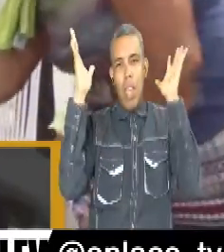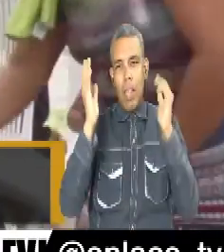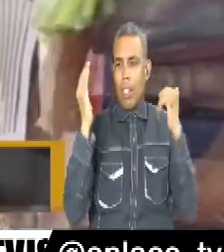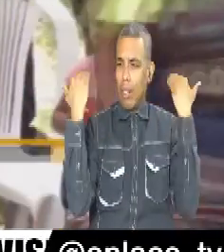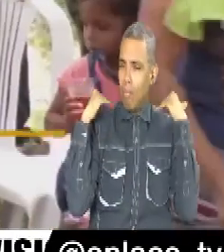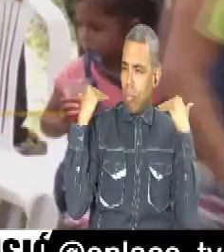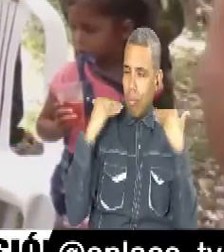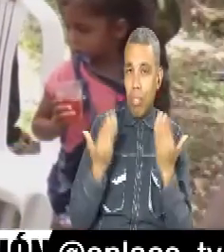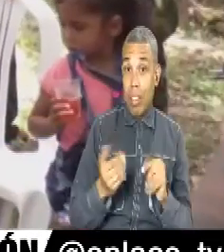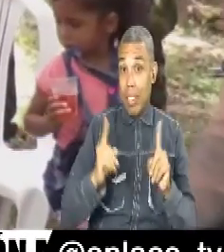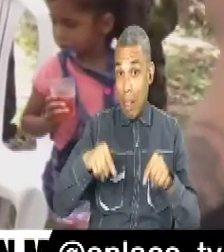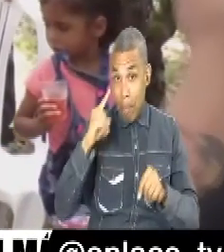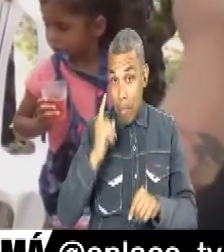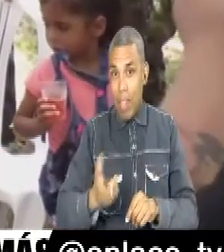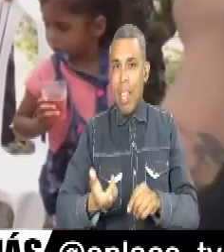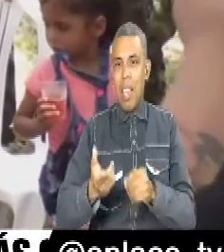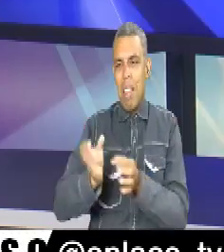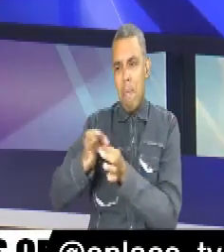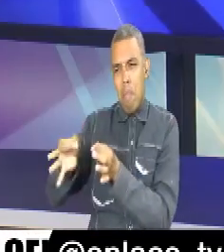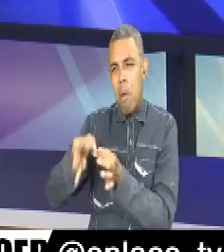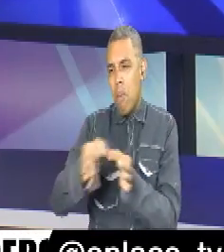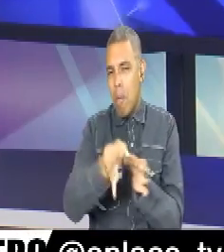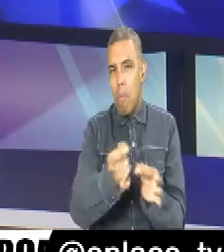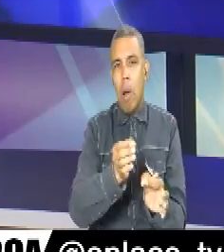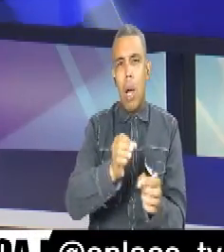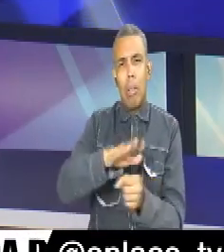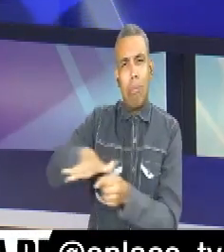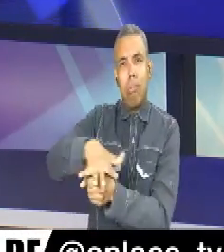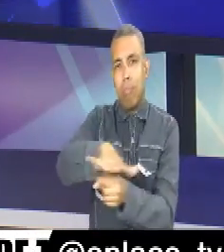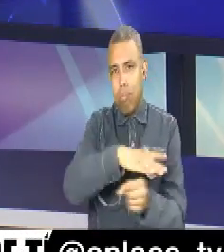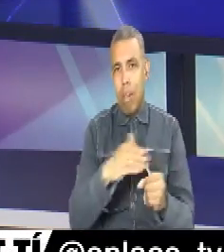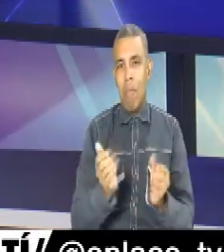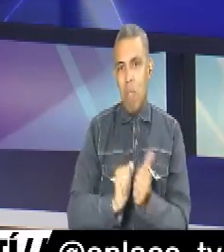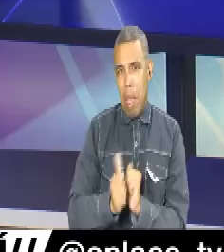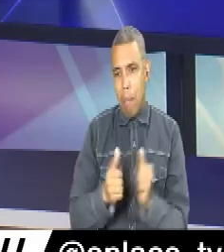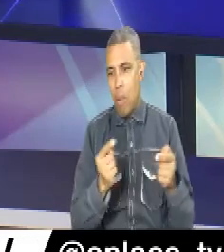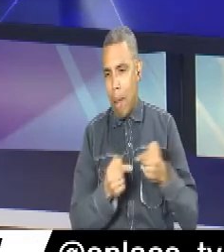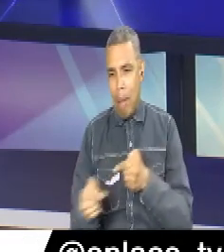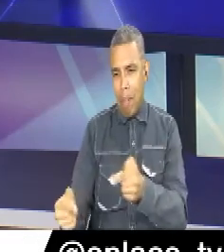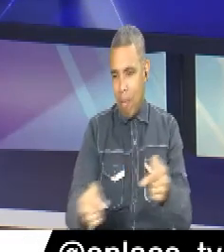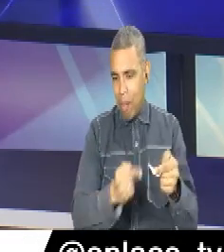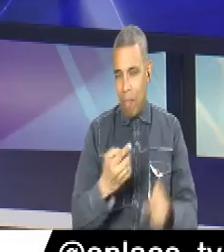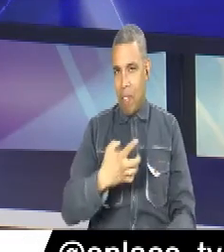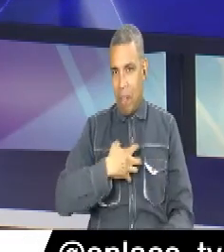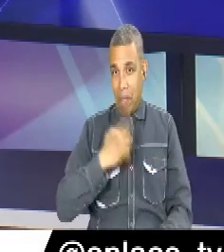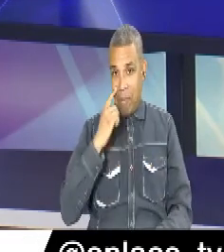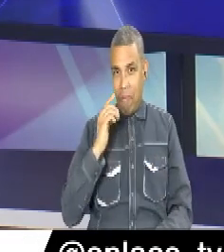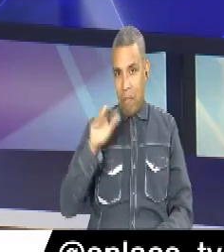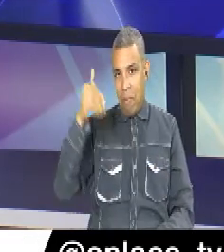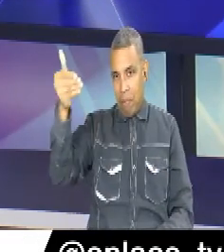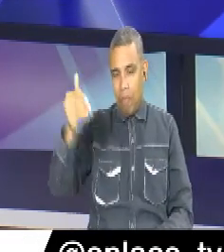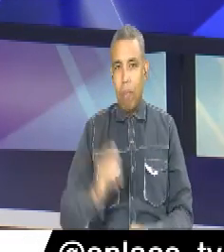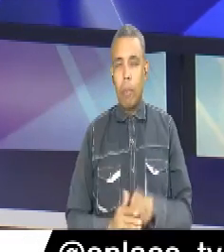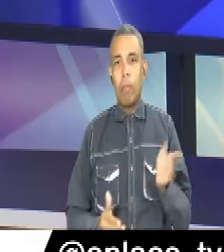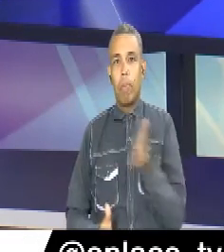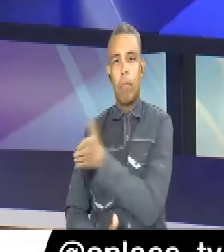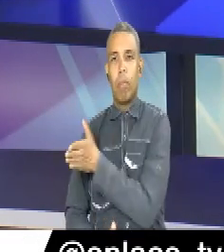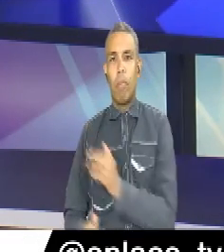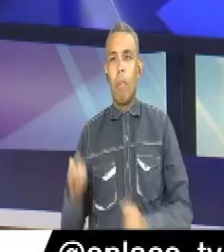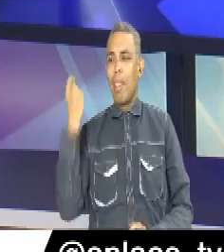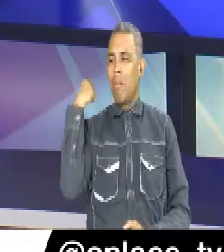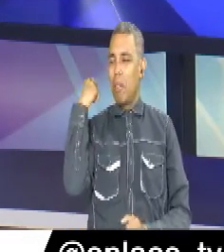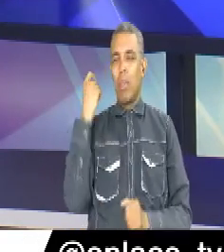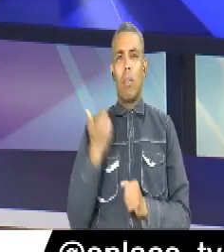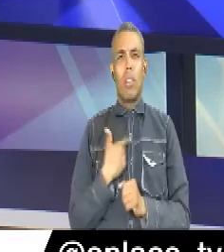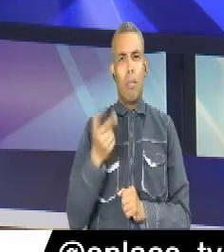realización de los Juegos Intercorregimientos. Qué buena celebración. Y hablando ahora de noticias judiciales, en las últimas horas fueron detenidos dos